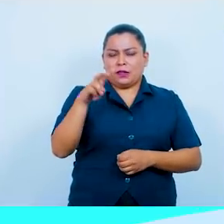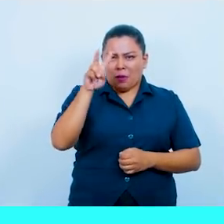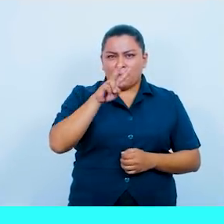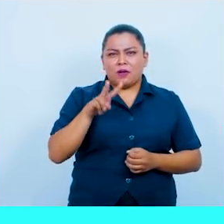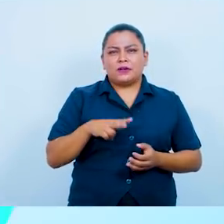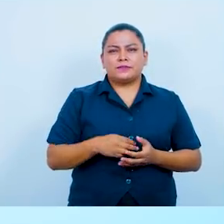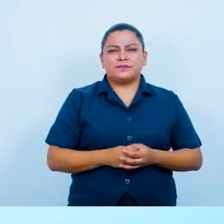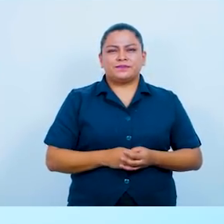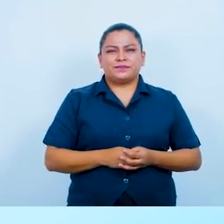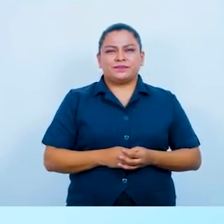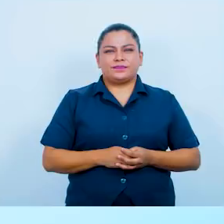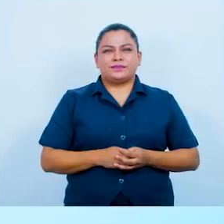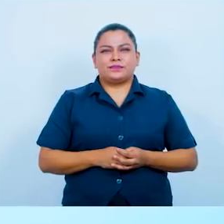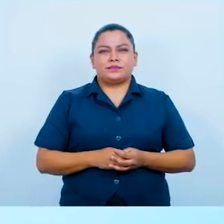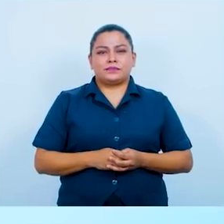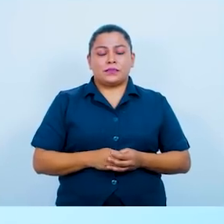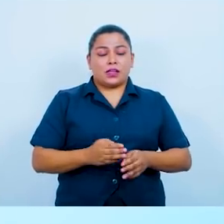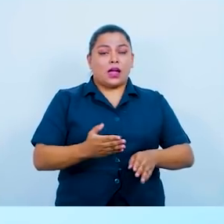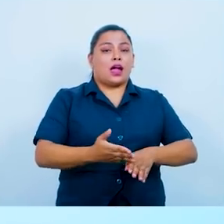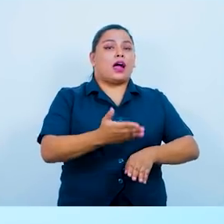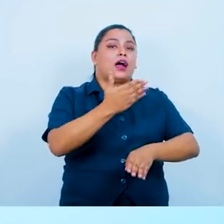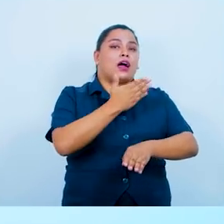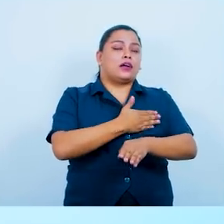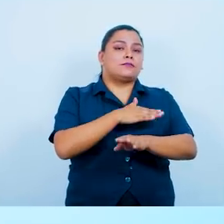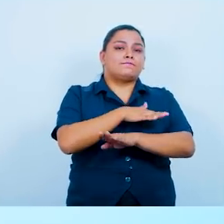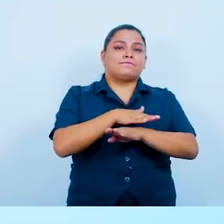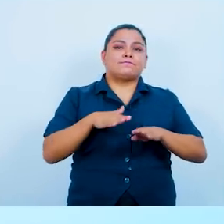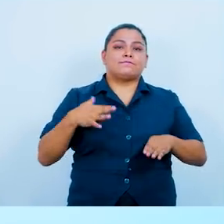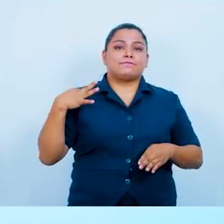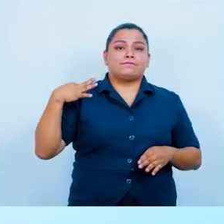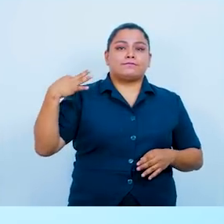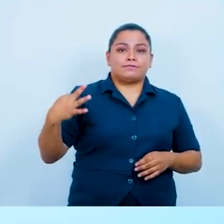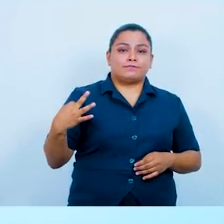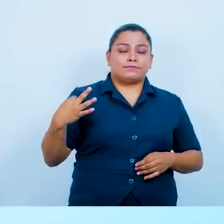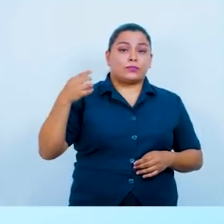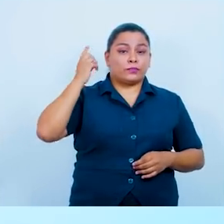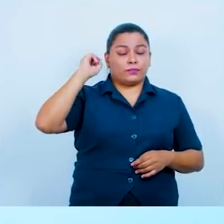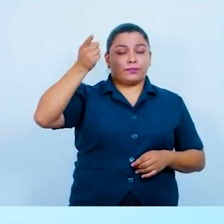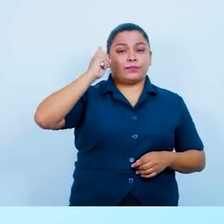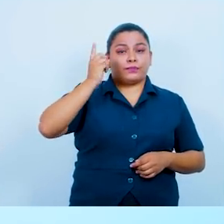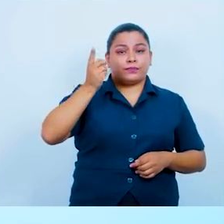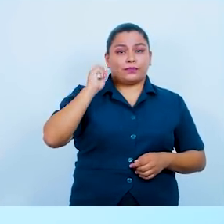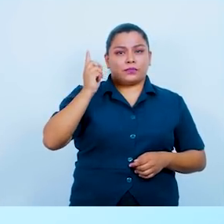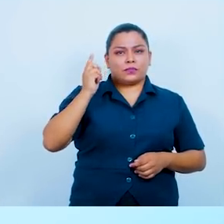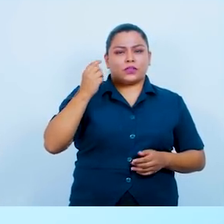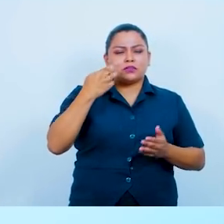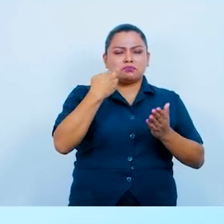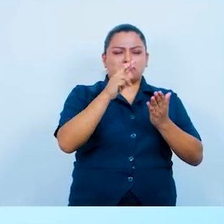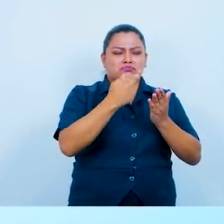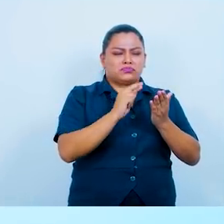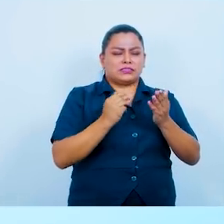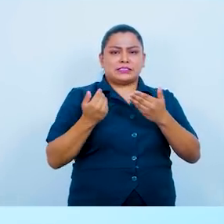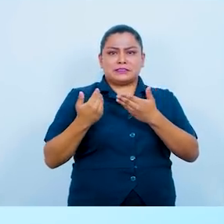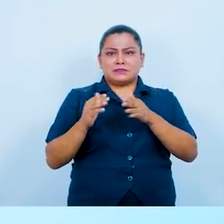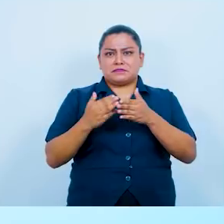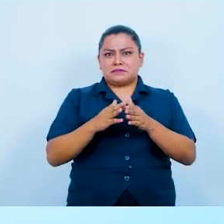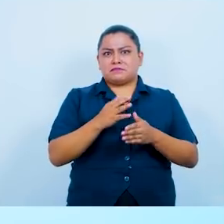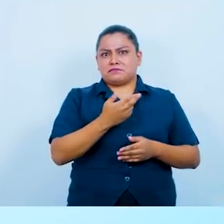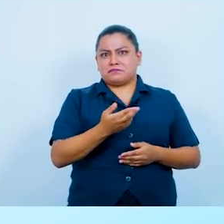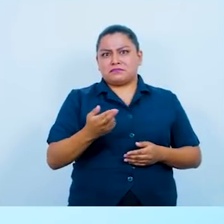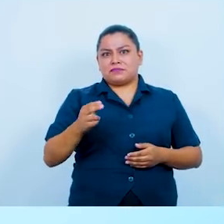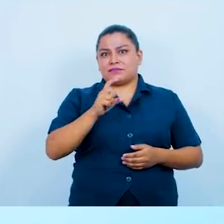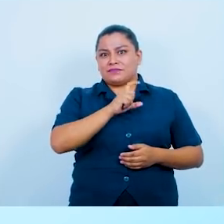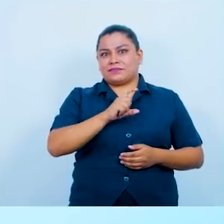leyendo. Antes de finalizar, les invitamos a las y los docentes a revisar los diferentes recursos de la